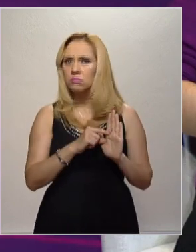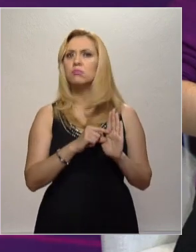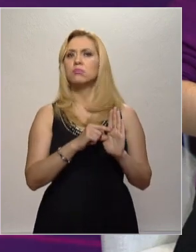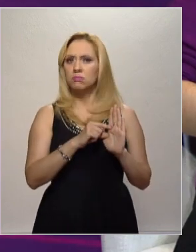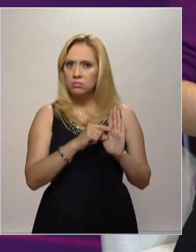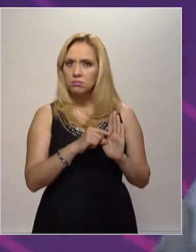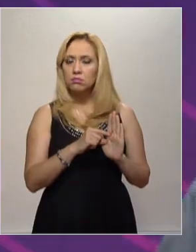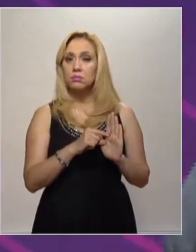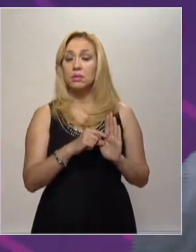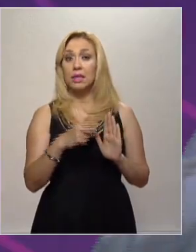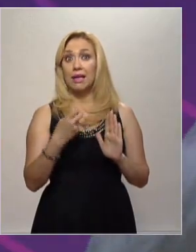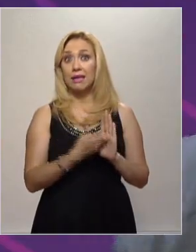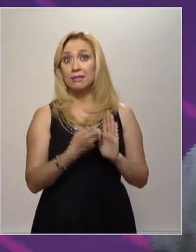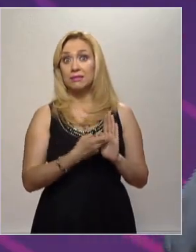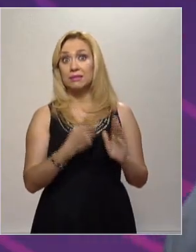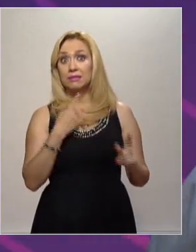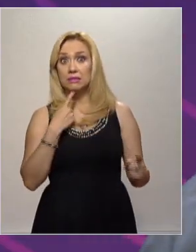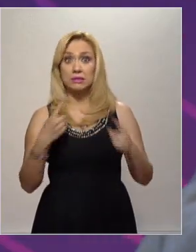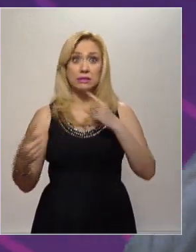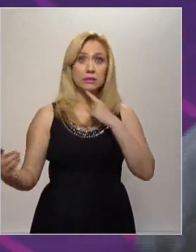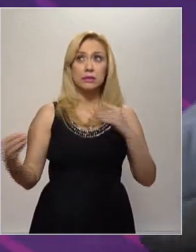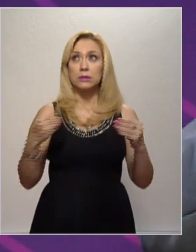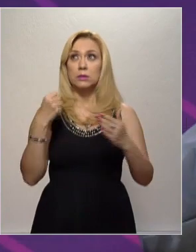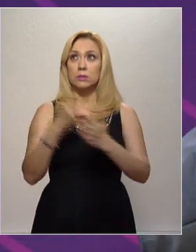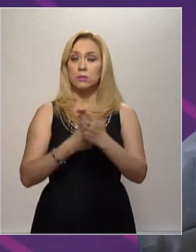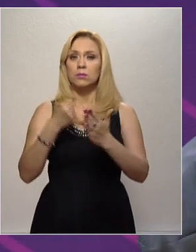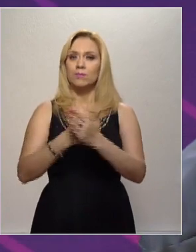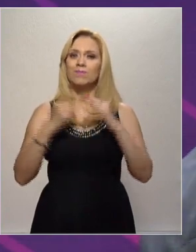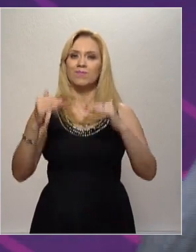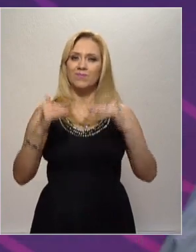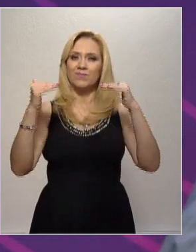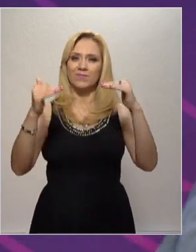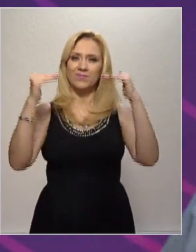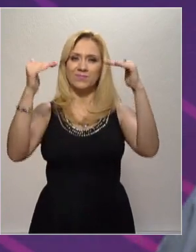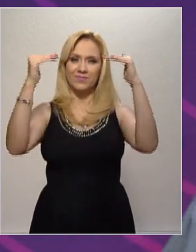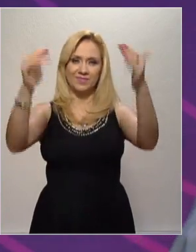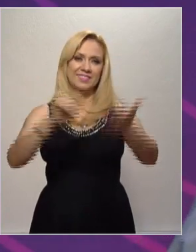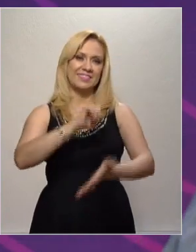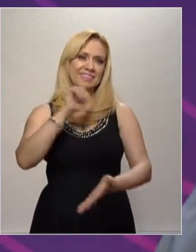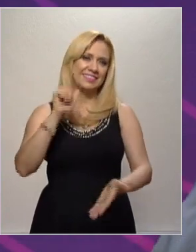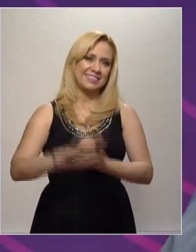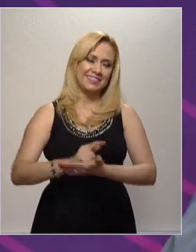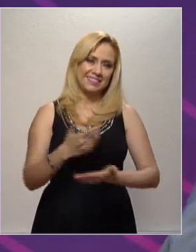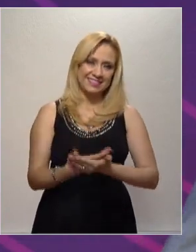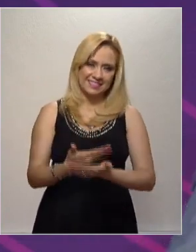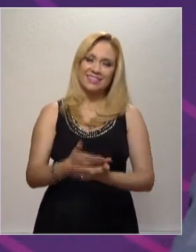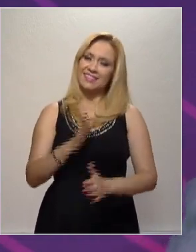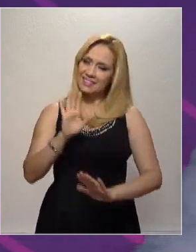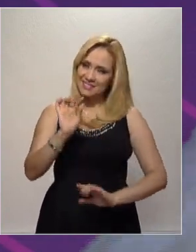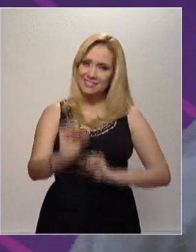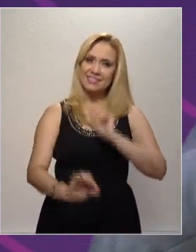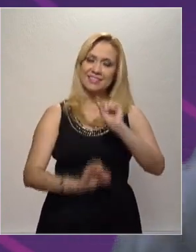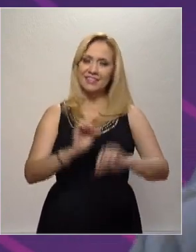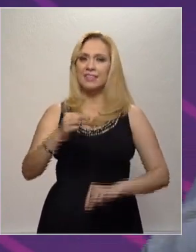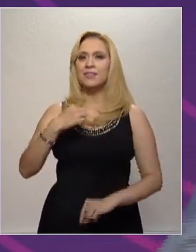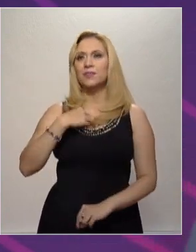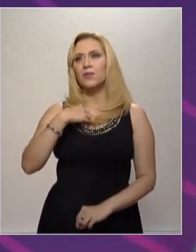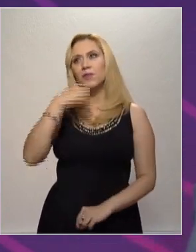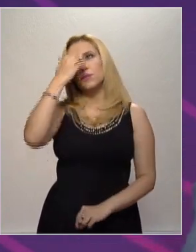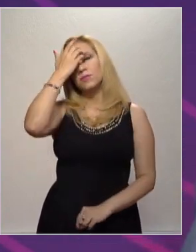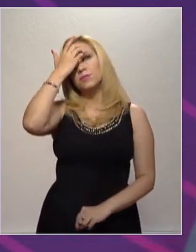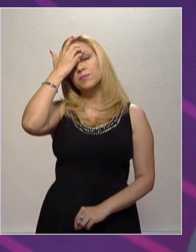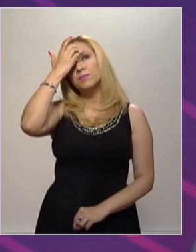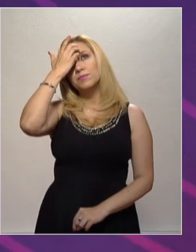terreno, esa discusión, esa lucha está avanzando en lo jurídico. Entonces, habría que decir, ahí va. Y yo cerraría